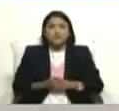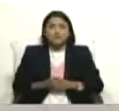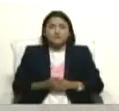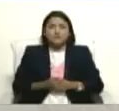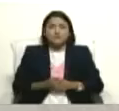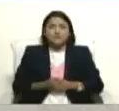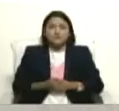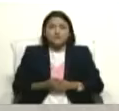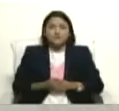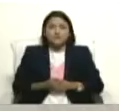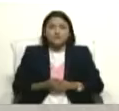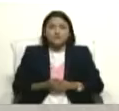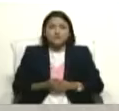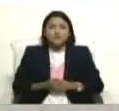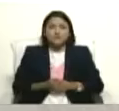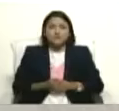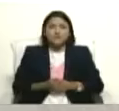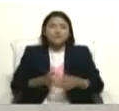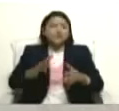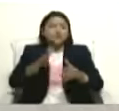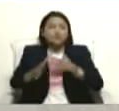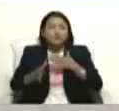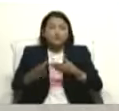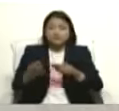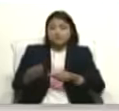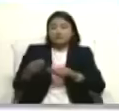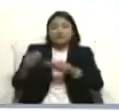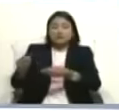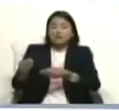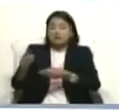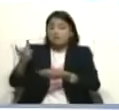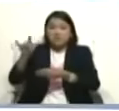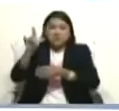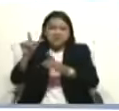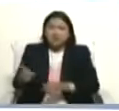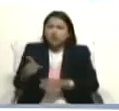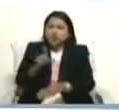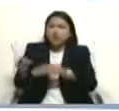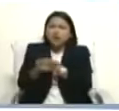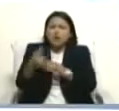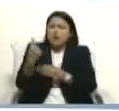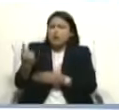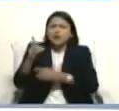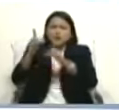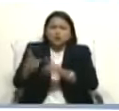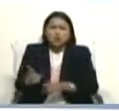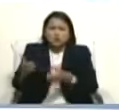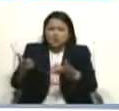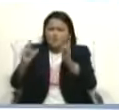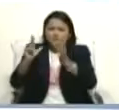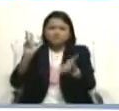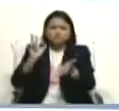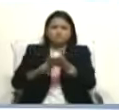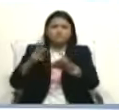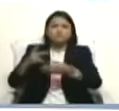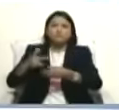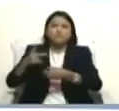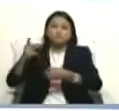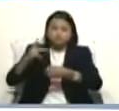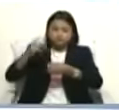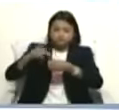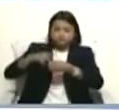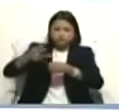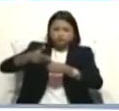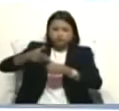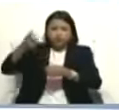situaciones como la entrega unilateral de licencias para explotar un